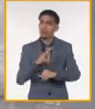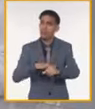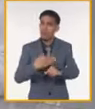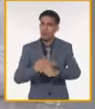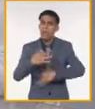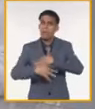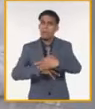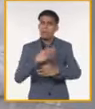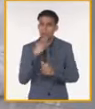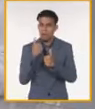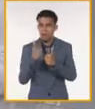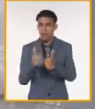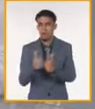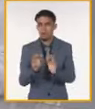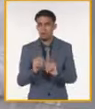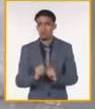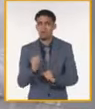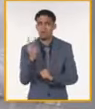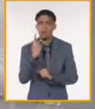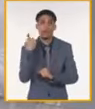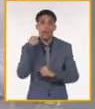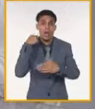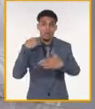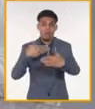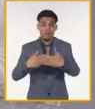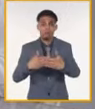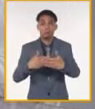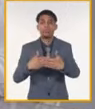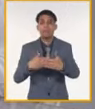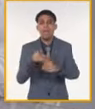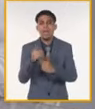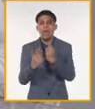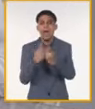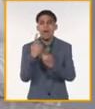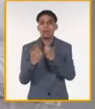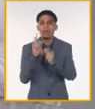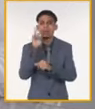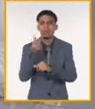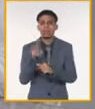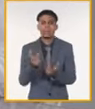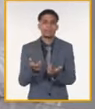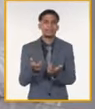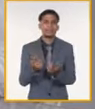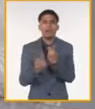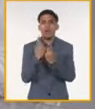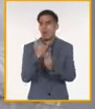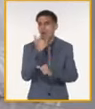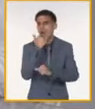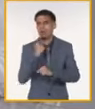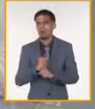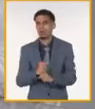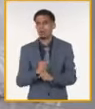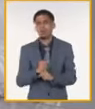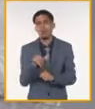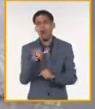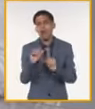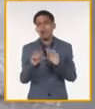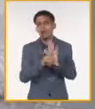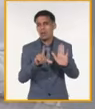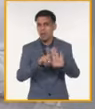luego dos años de experiencia en este proceso se identificaron también un grupo de distorsiones distorsiones